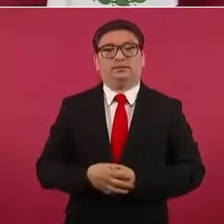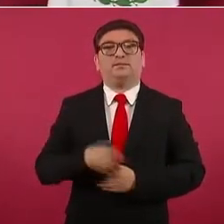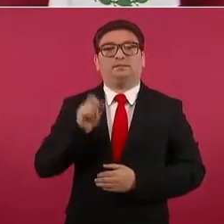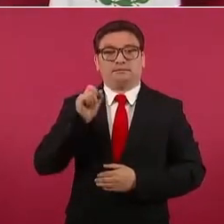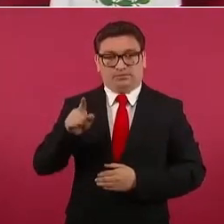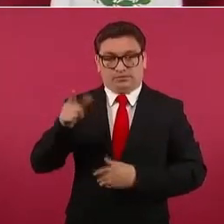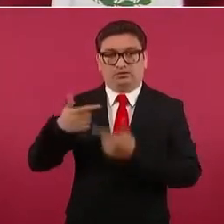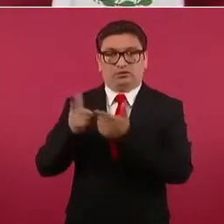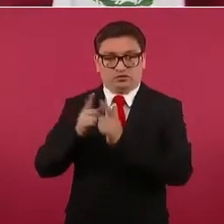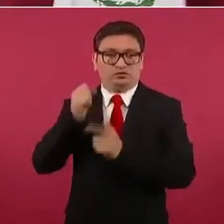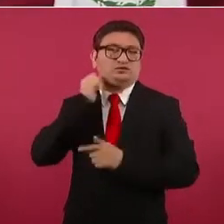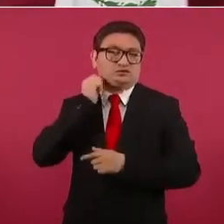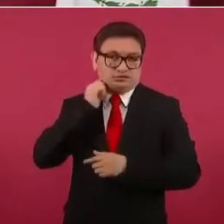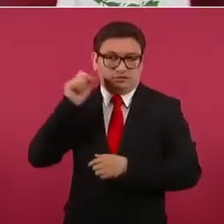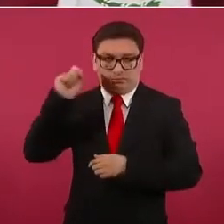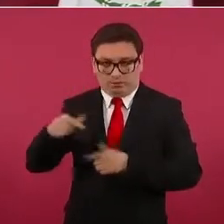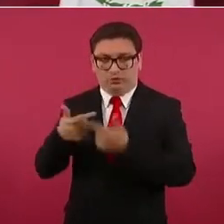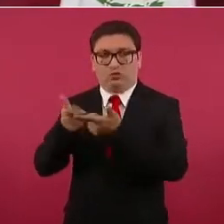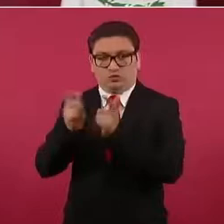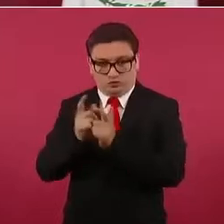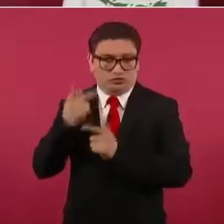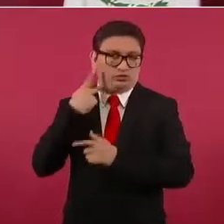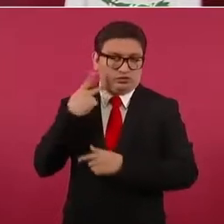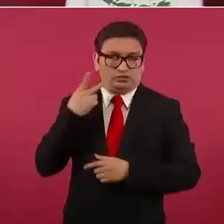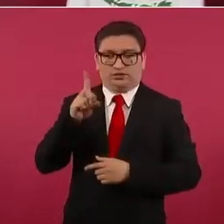legisladores del Partido Demócrata